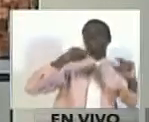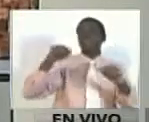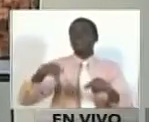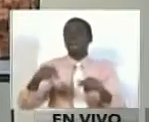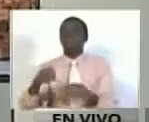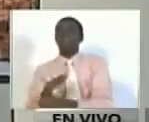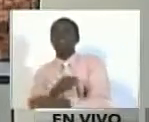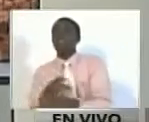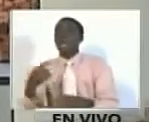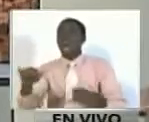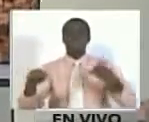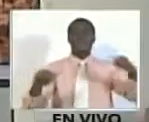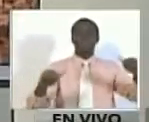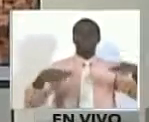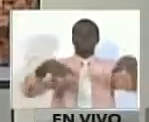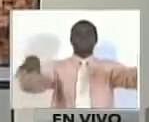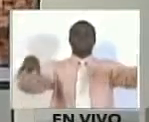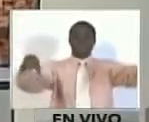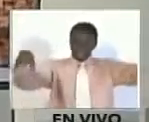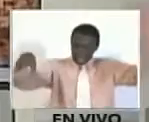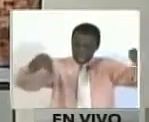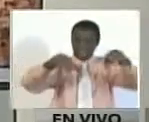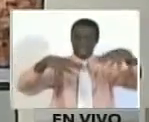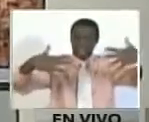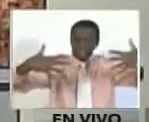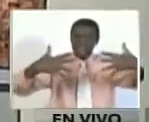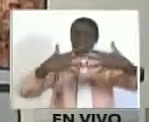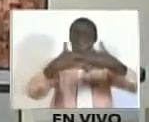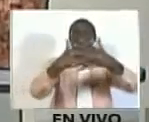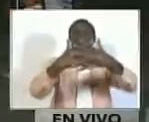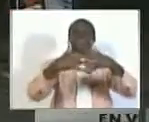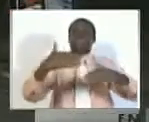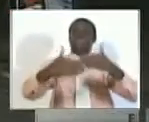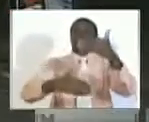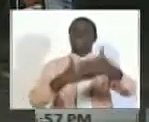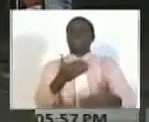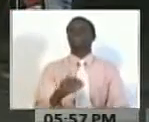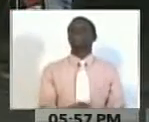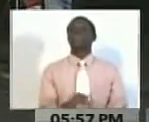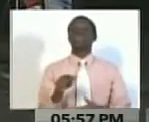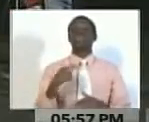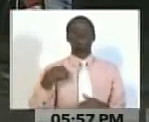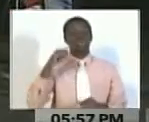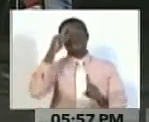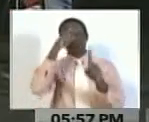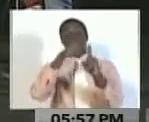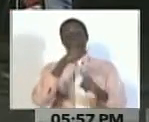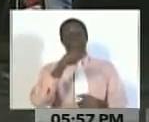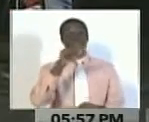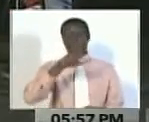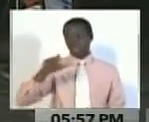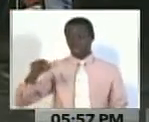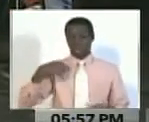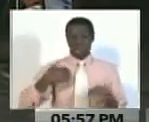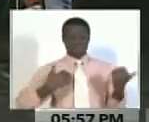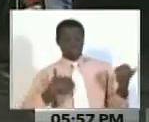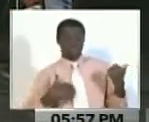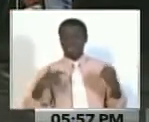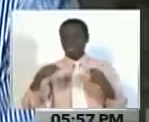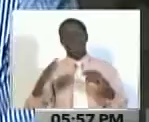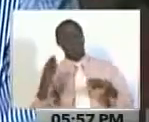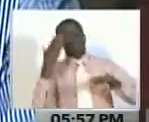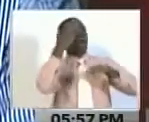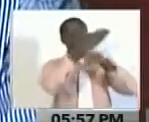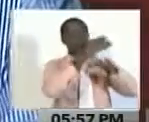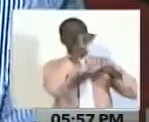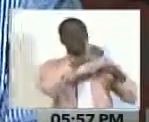cultural del que habla Fede Iñáñez, ¿no? Es que estamos trabajando en eso. Al ser esto un mercado de música, nosotros aspiramos que nuestros artistas vayan al exterior, toquen, generen